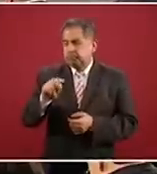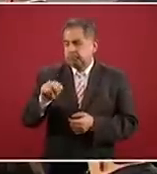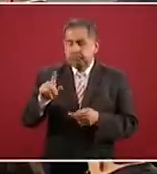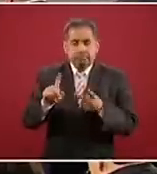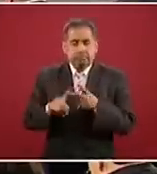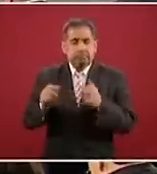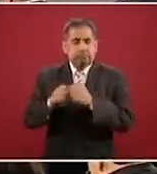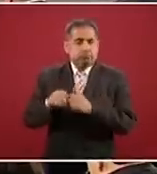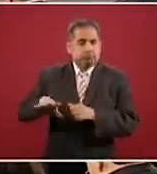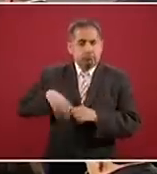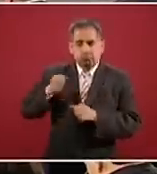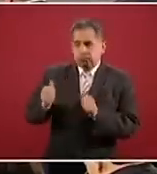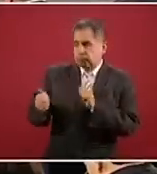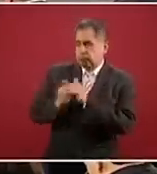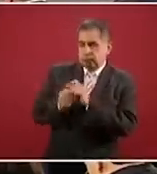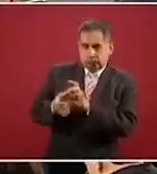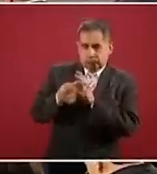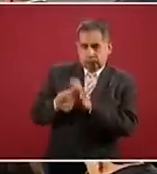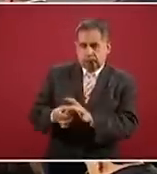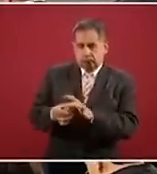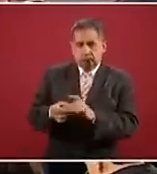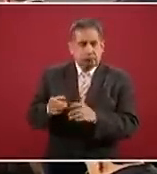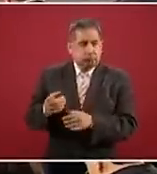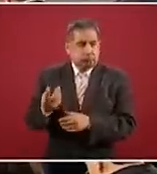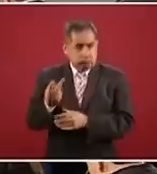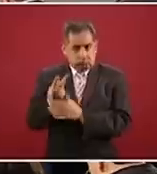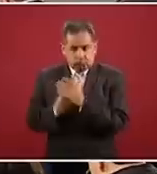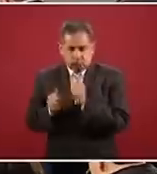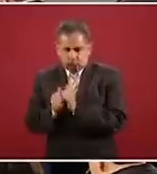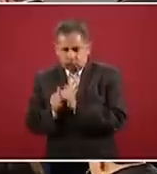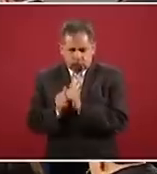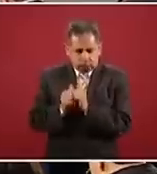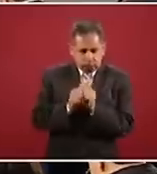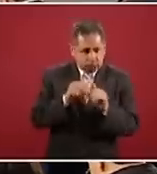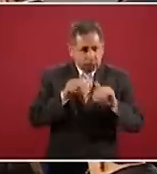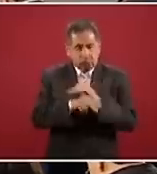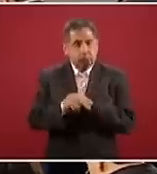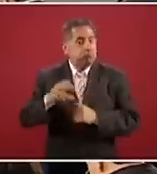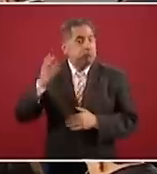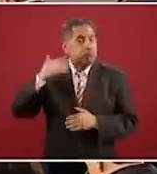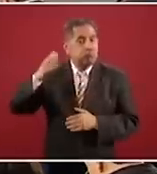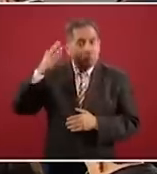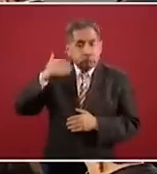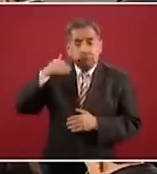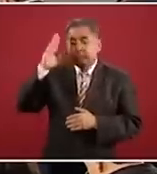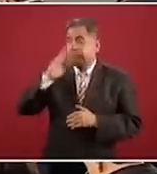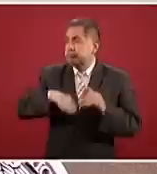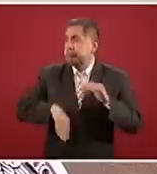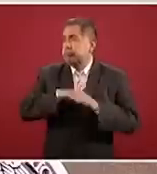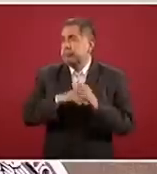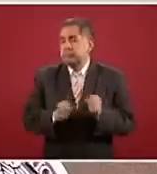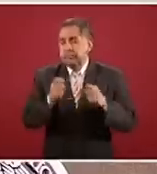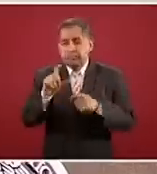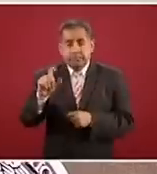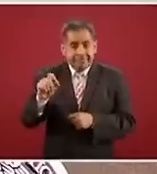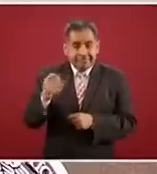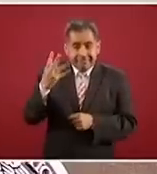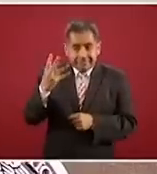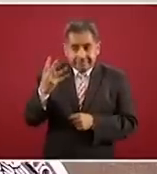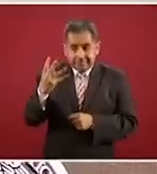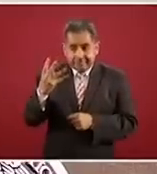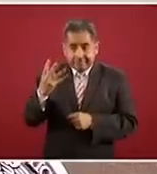particularmente con el esfuerzo de Sedena, y esa cifra que en algún momento alcanzó los